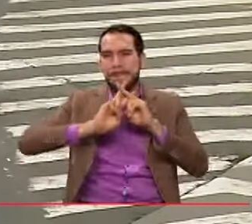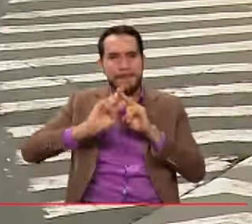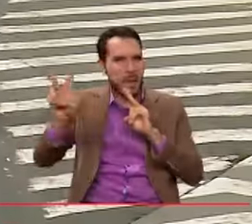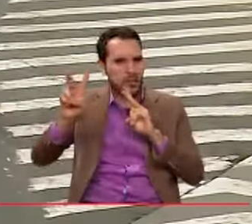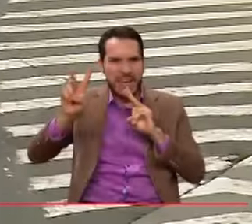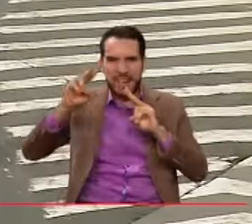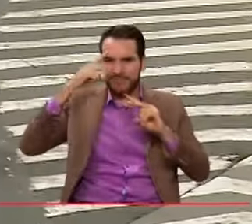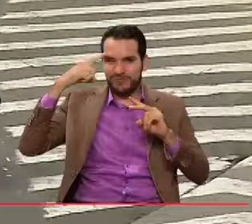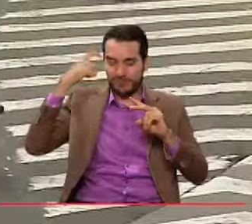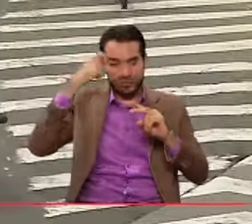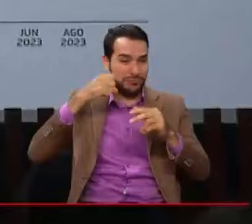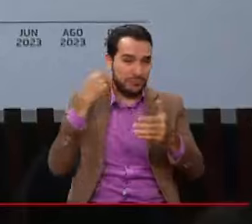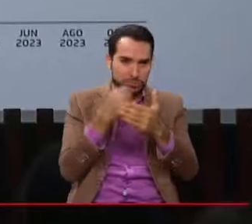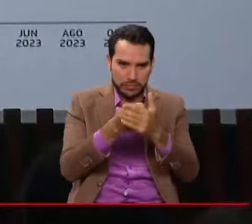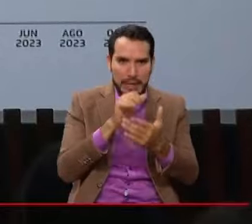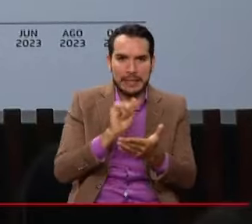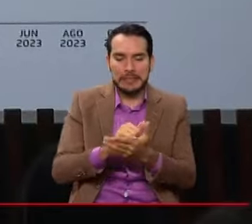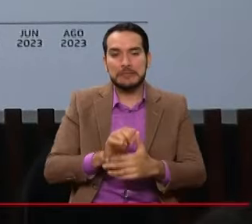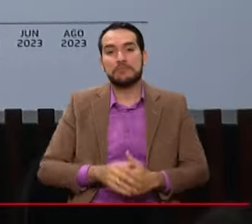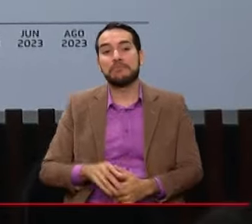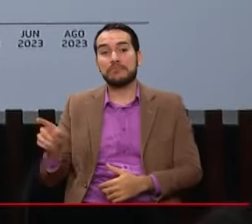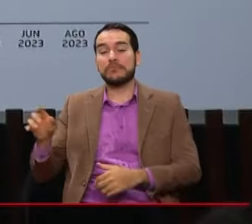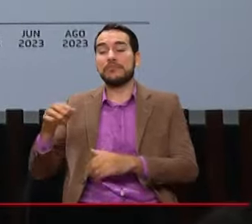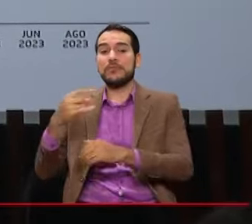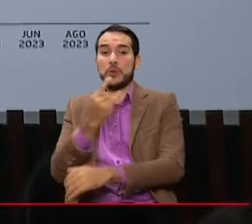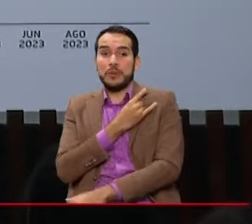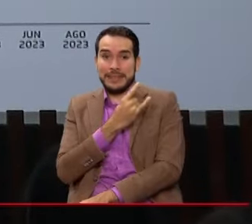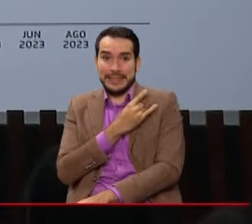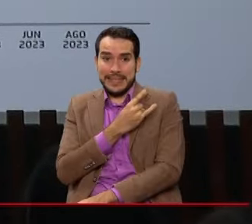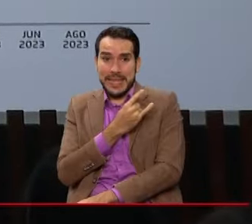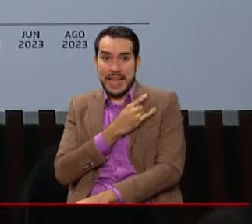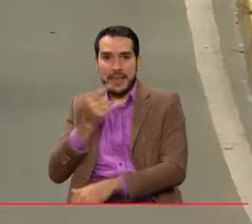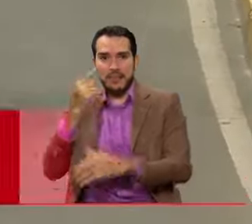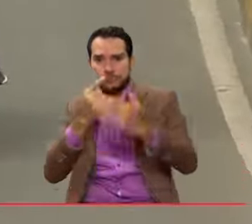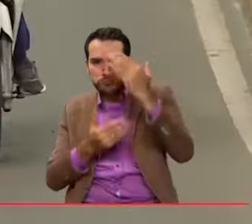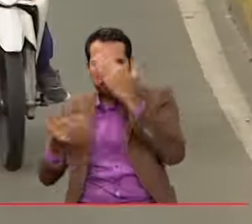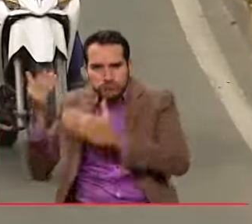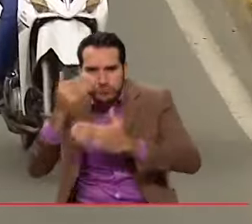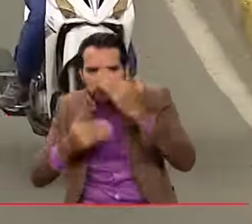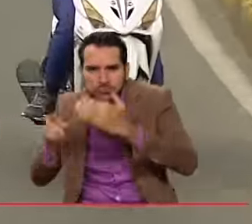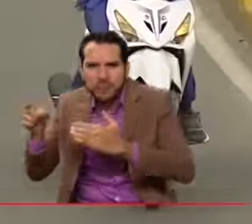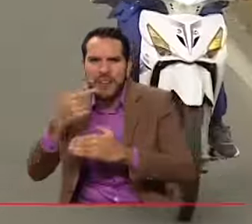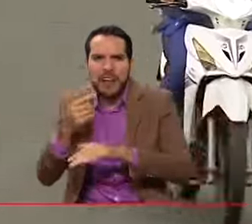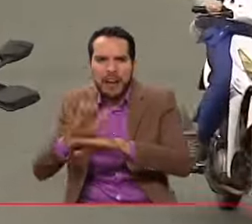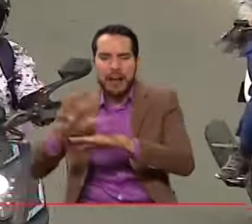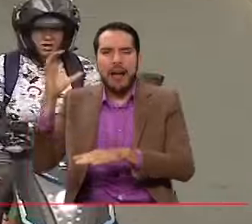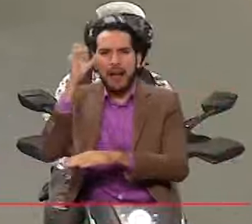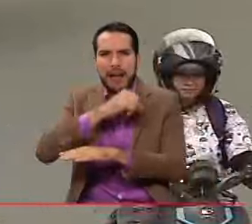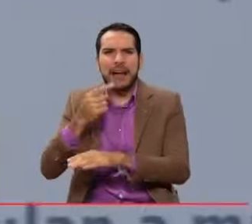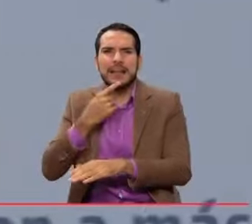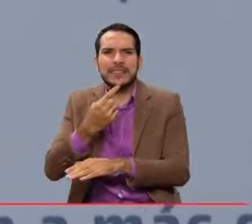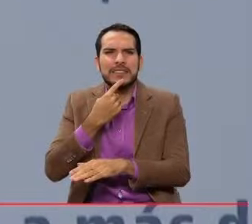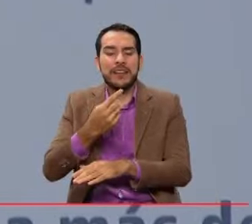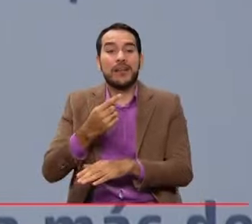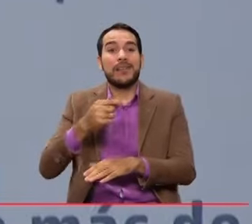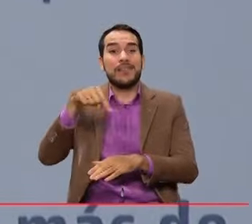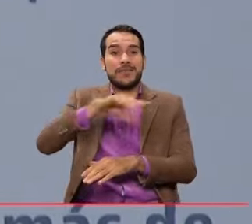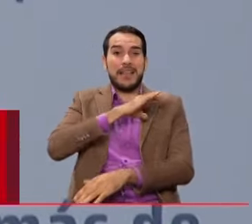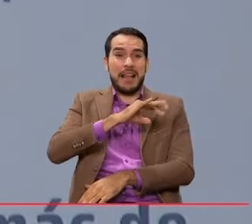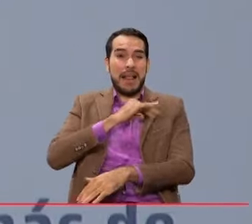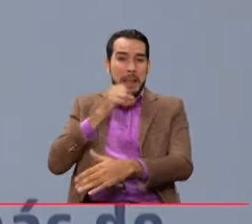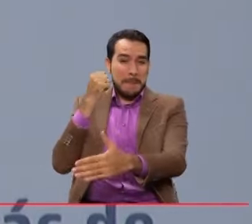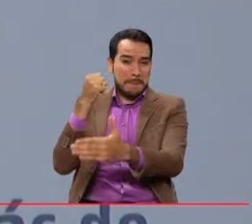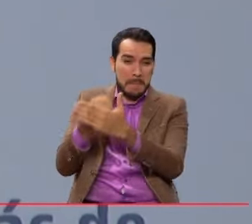Un estudio realizado por la Universidad Johns Hopkins y Bloomberg señala que en Cali el 96% de las víctimas mortales por siniestros